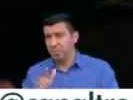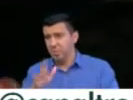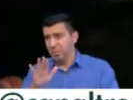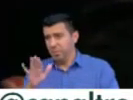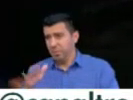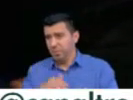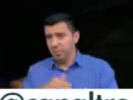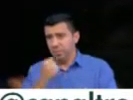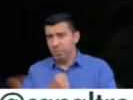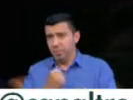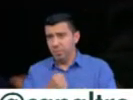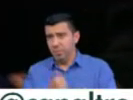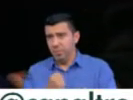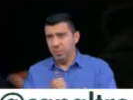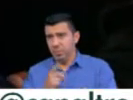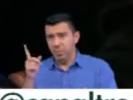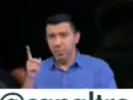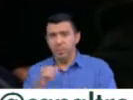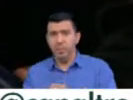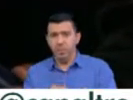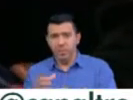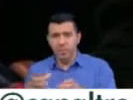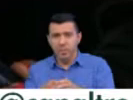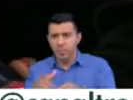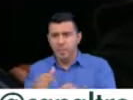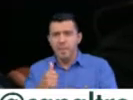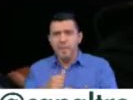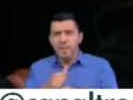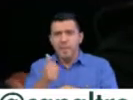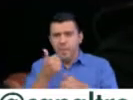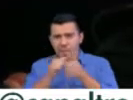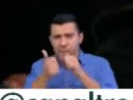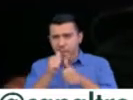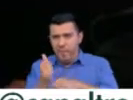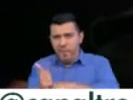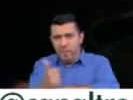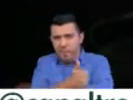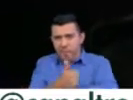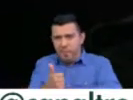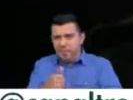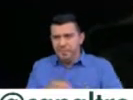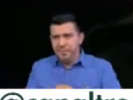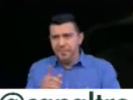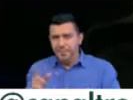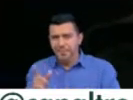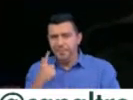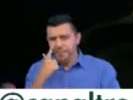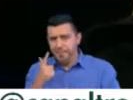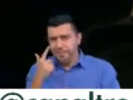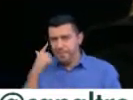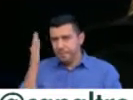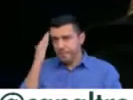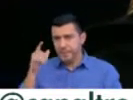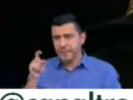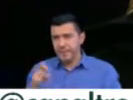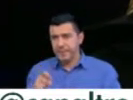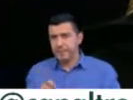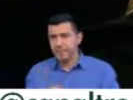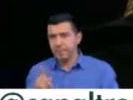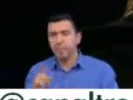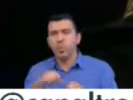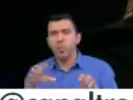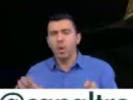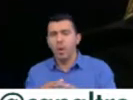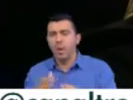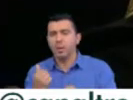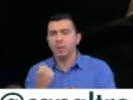en estos establecimientos y será a propósito pues establecer la realmente Qué clase de actividad y